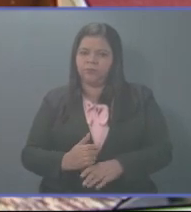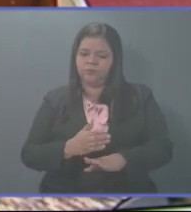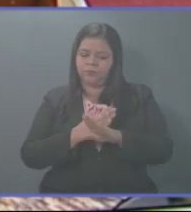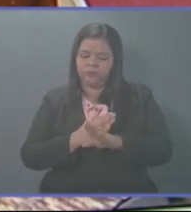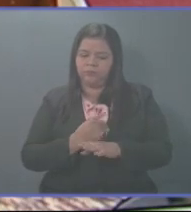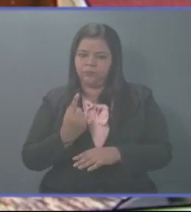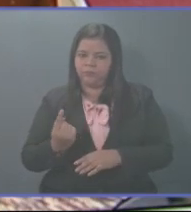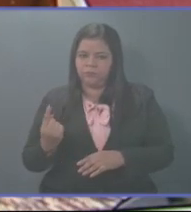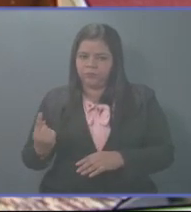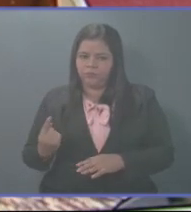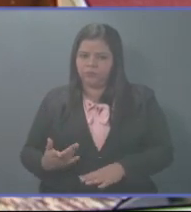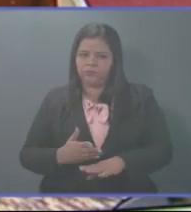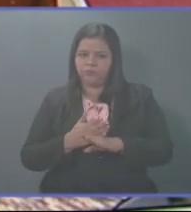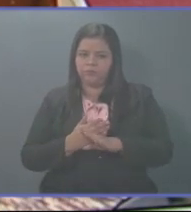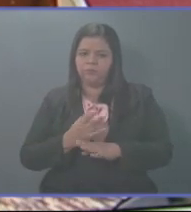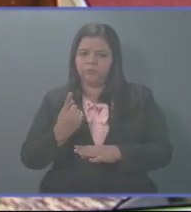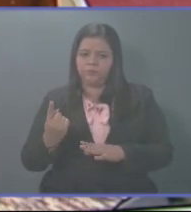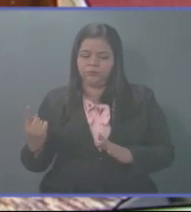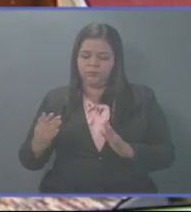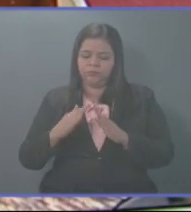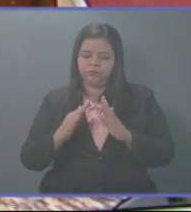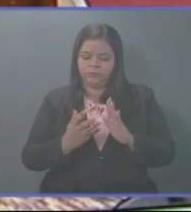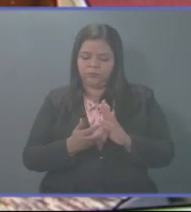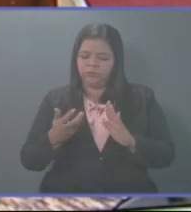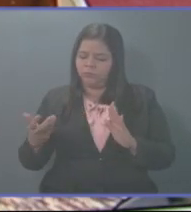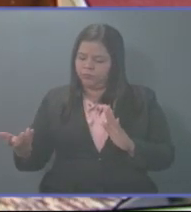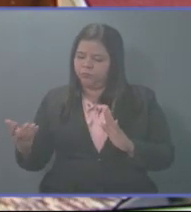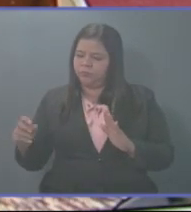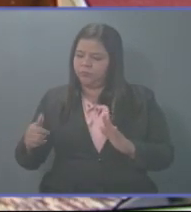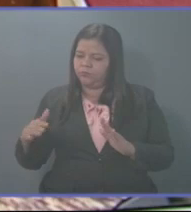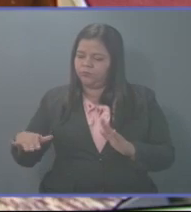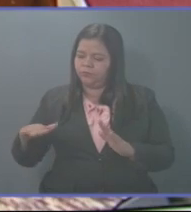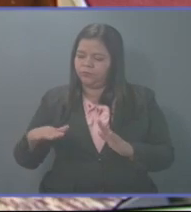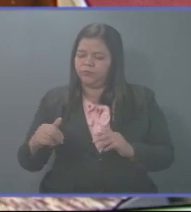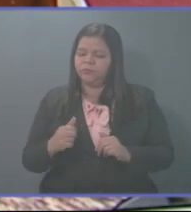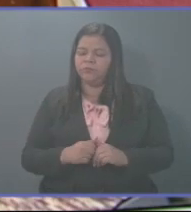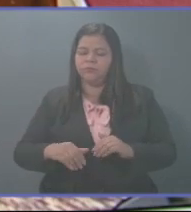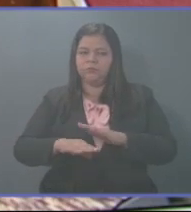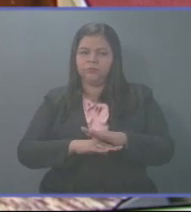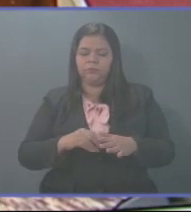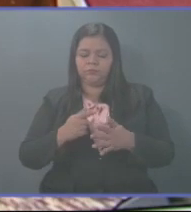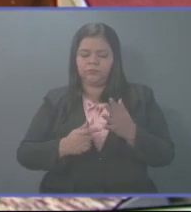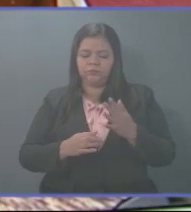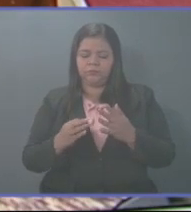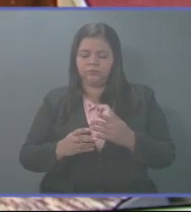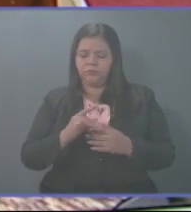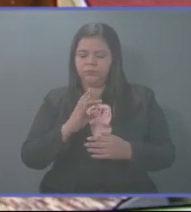las víctimas de desplazamiento forzado interno, correspondiente al amparo